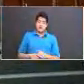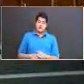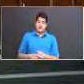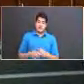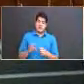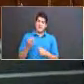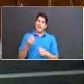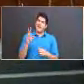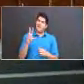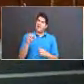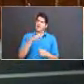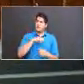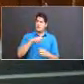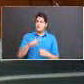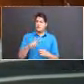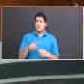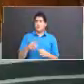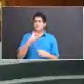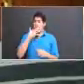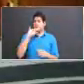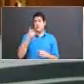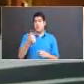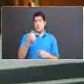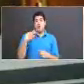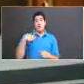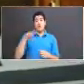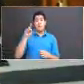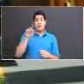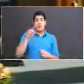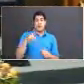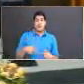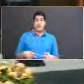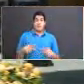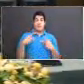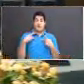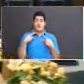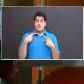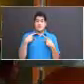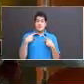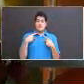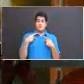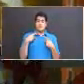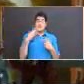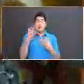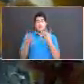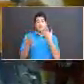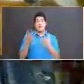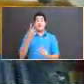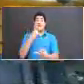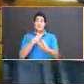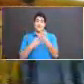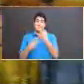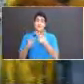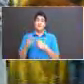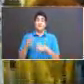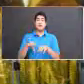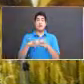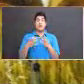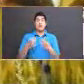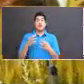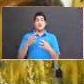que no son lo más positivo posible para su vida, han venido como consecuencia de que en algún momento,